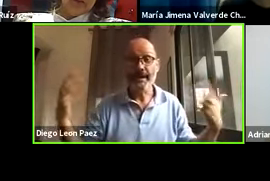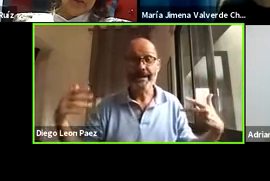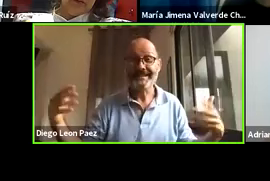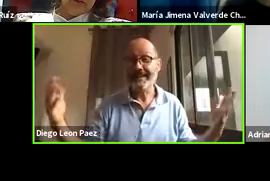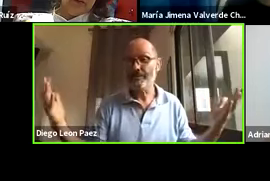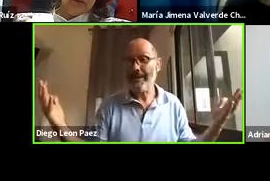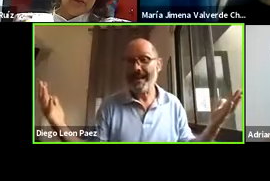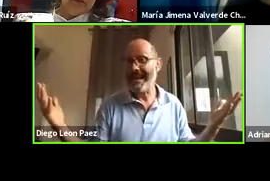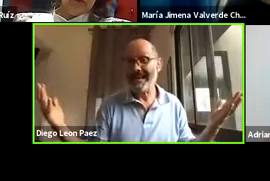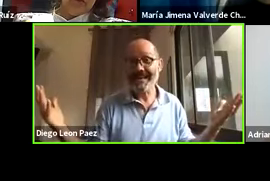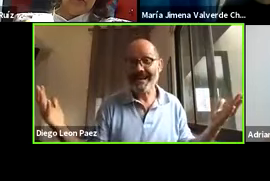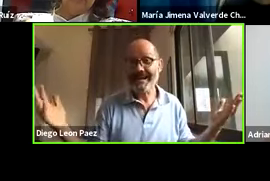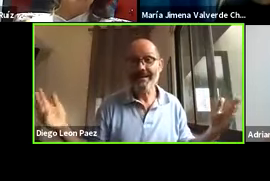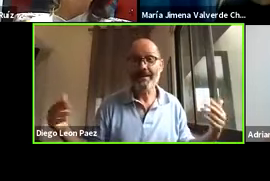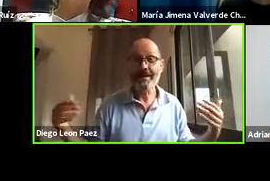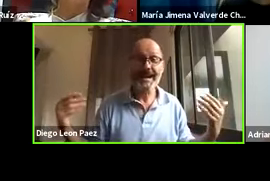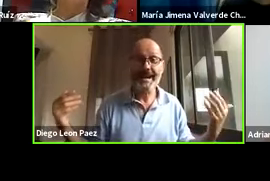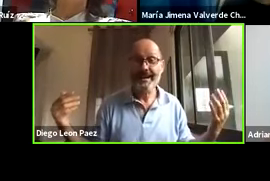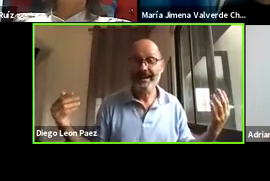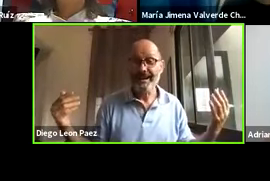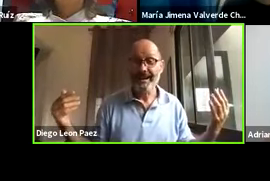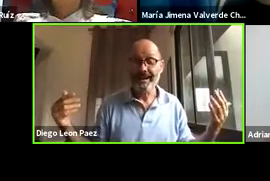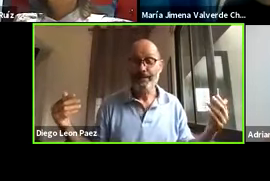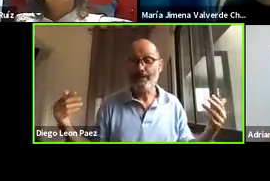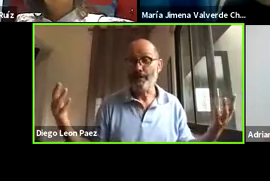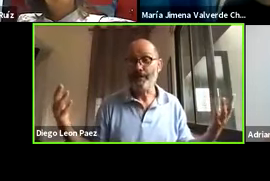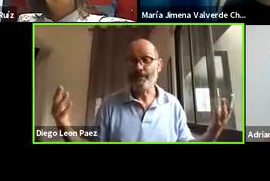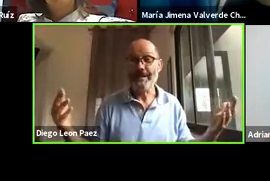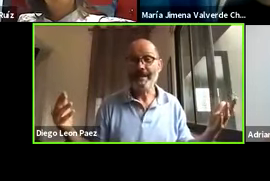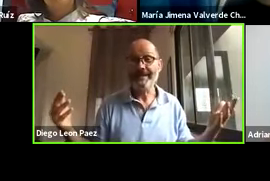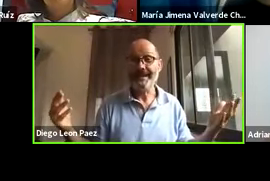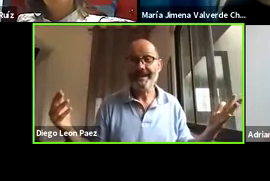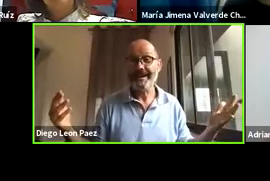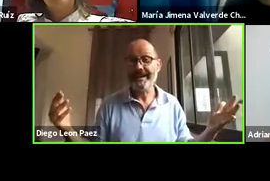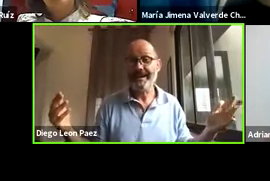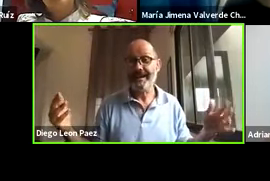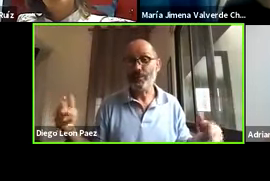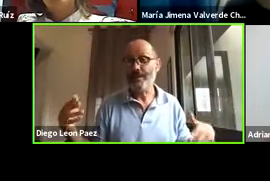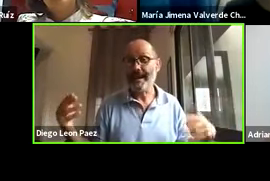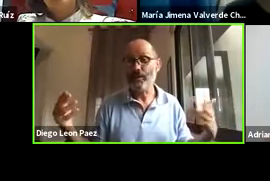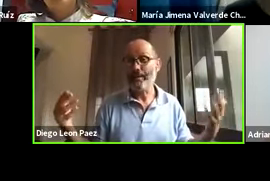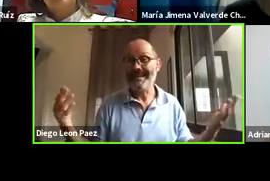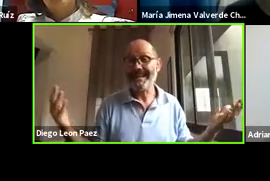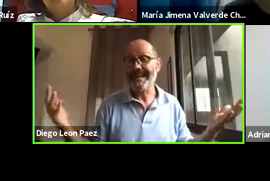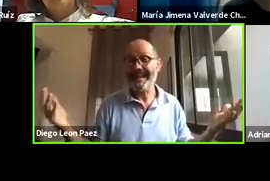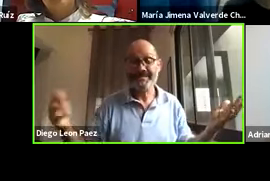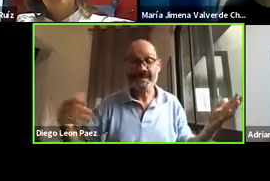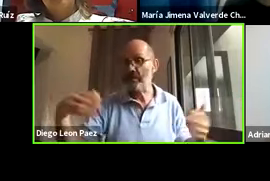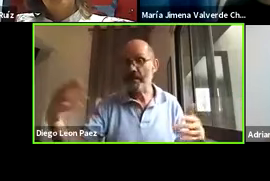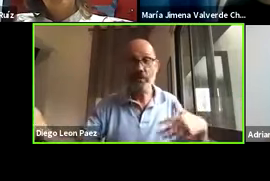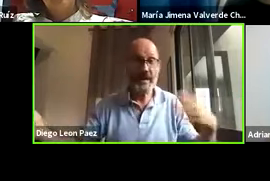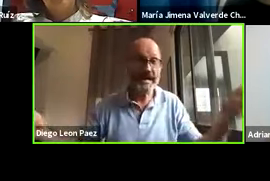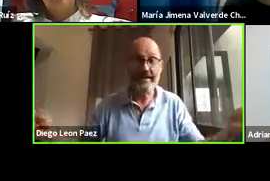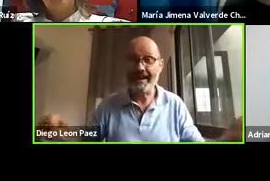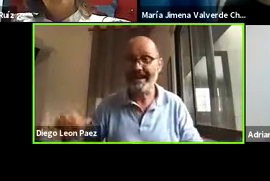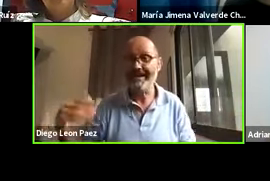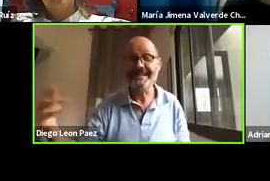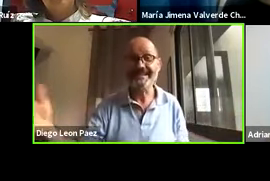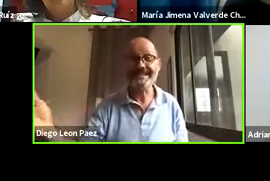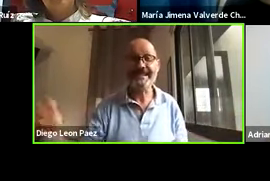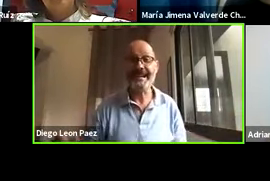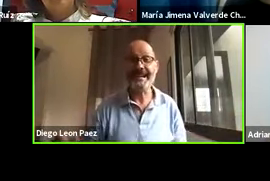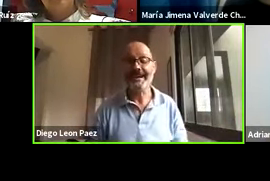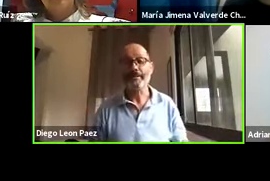o ser una bailarina que va a bailar profesionalmente en una compañía de danza contemporánea ballet